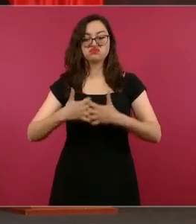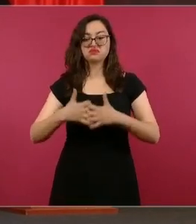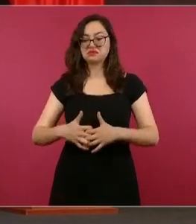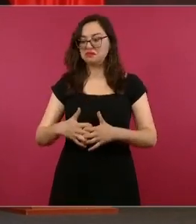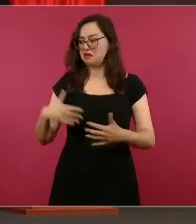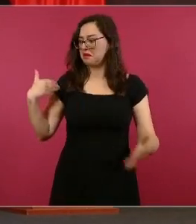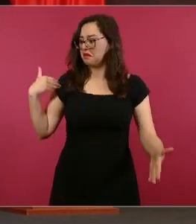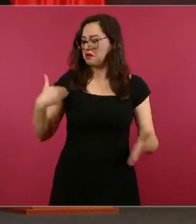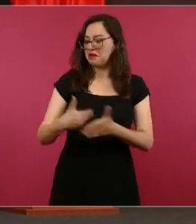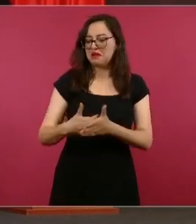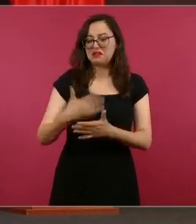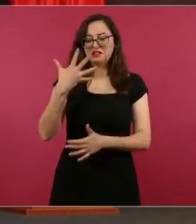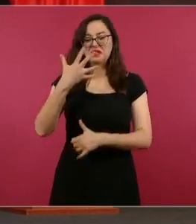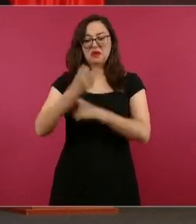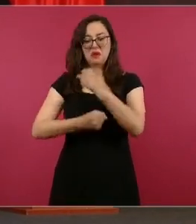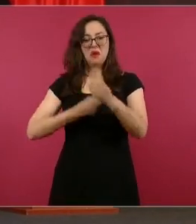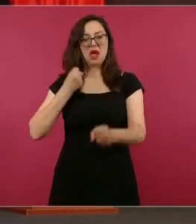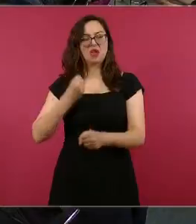5 años. ¿Dónde?